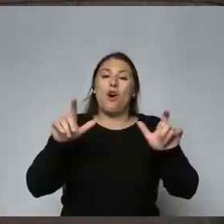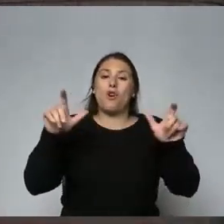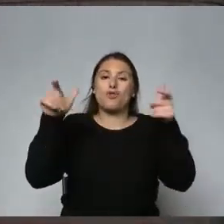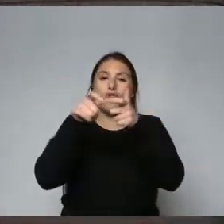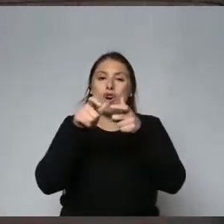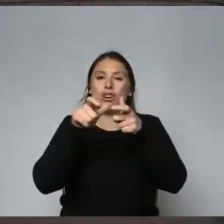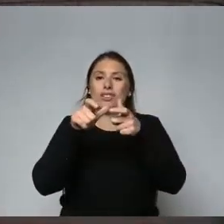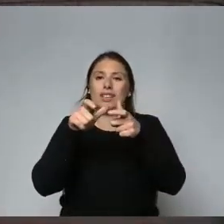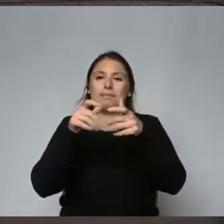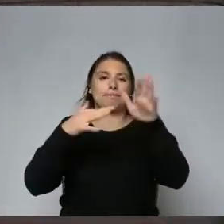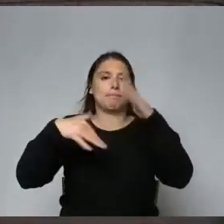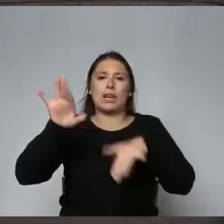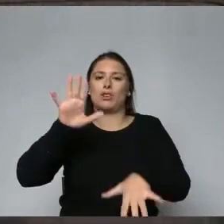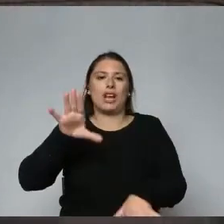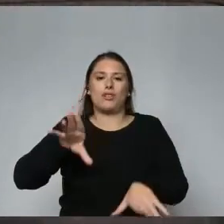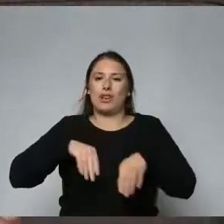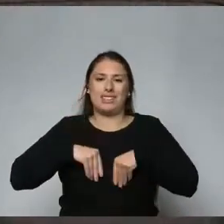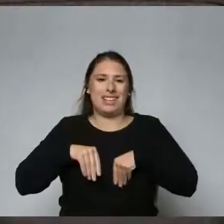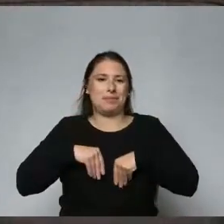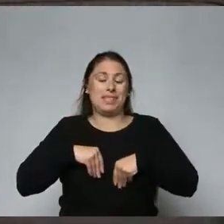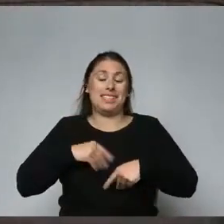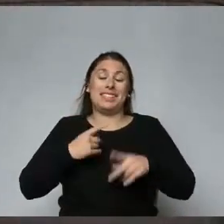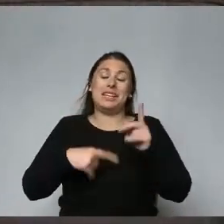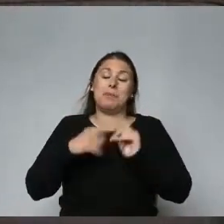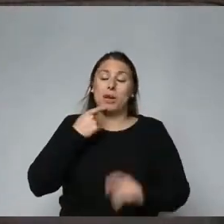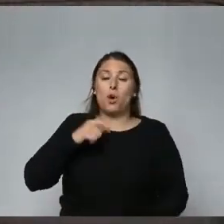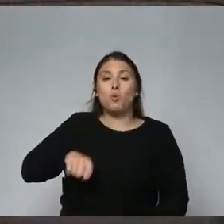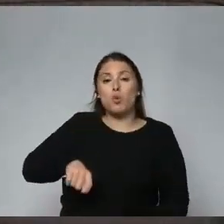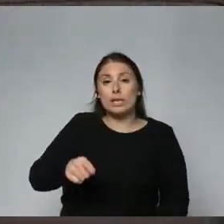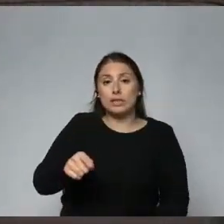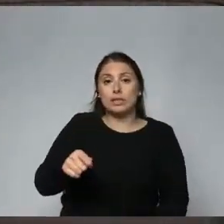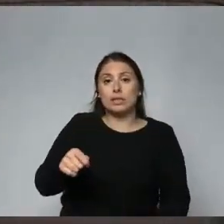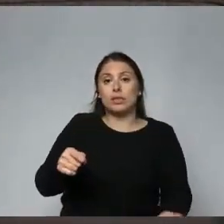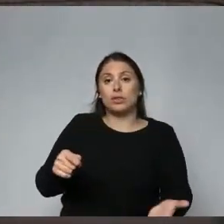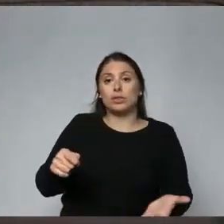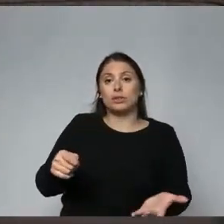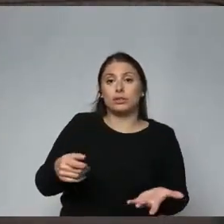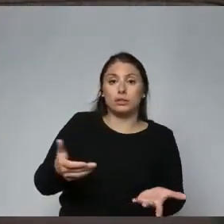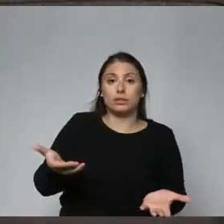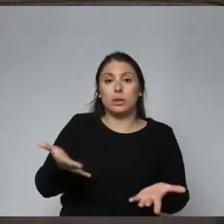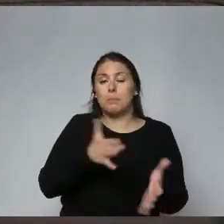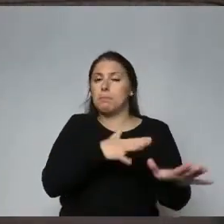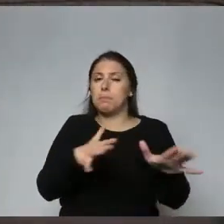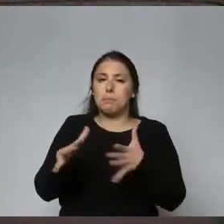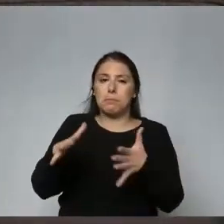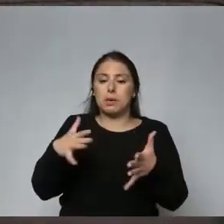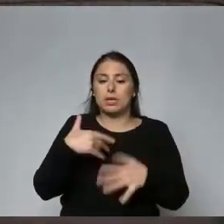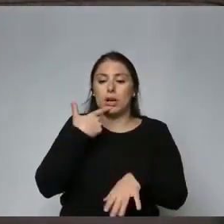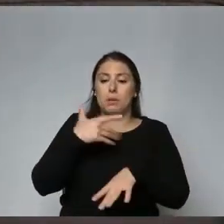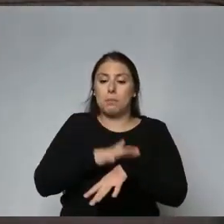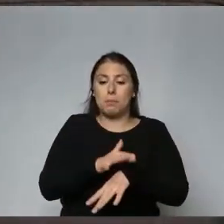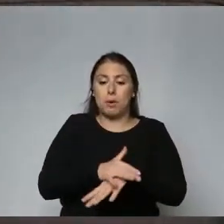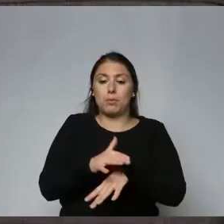no reciben esa tesis, pero los juicios están más o menos en este